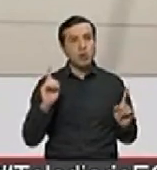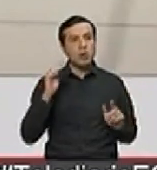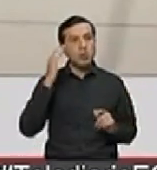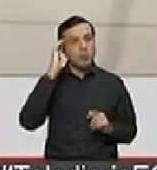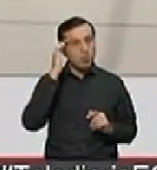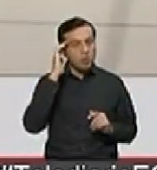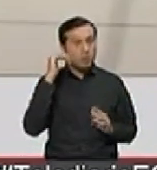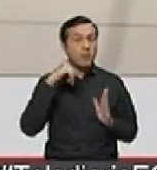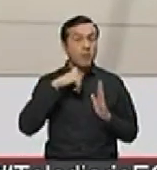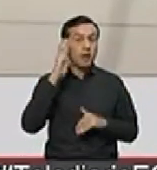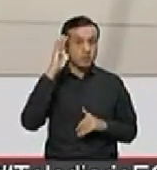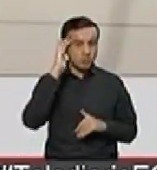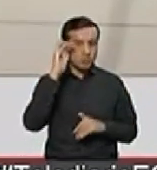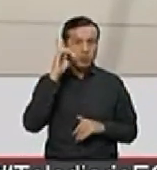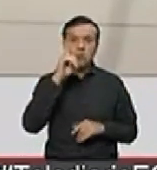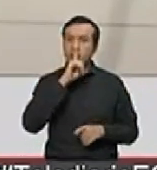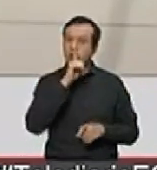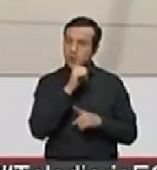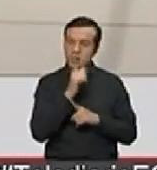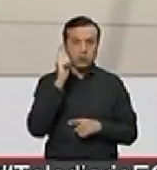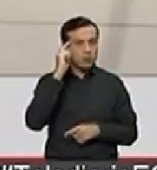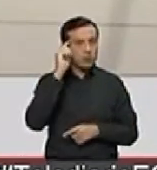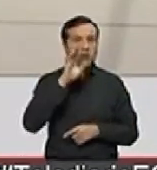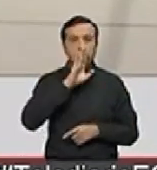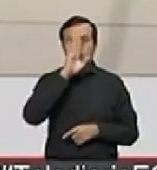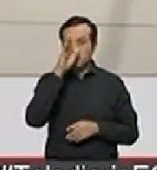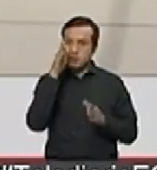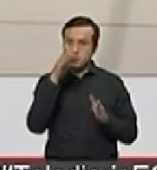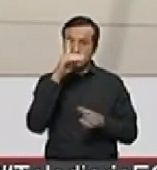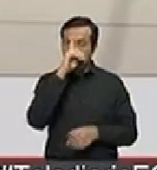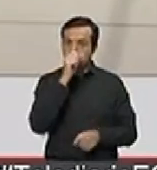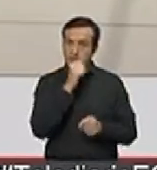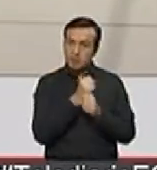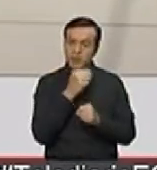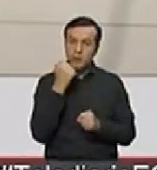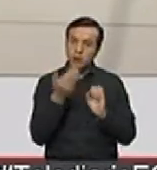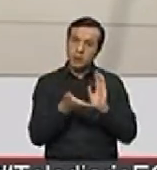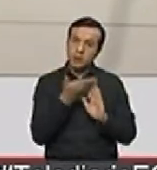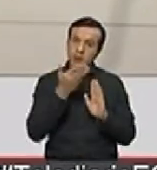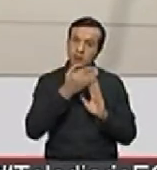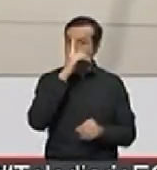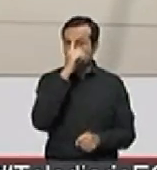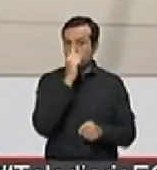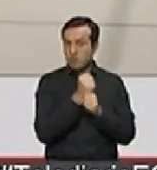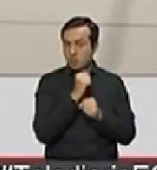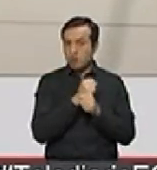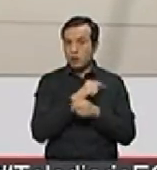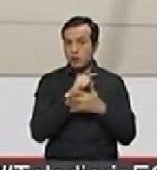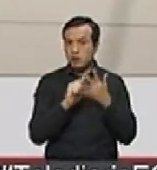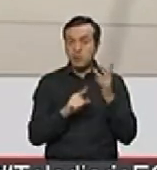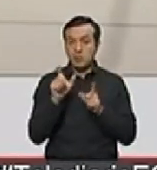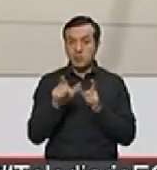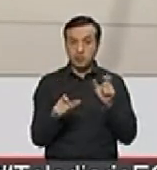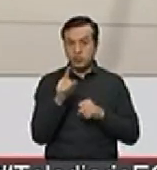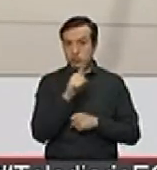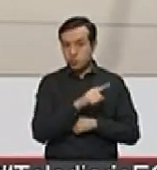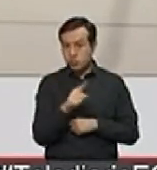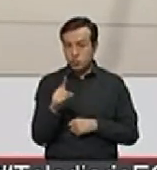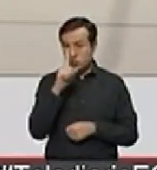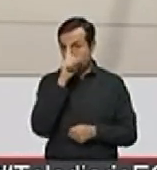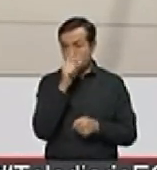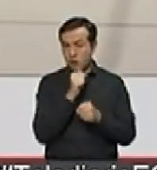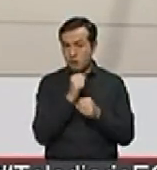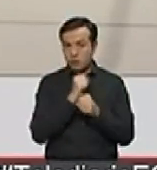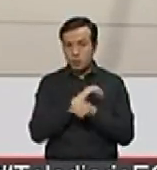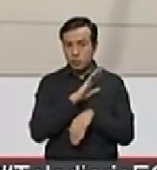preocupación y la principal preocupación del gobierno nacional el tratar las cifras de empleo, mejorar la empleabilidad en el país, la formalización de personas que se encuentran en el